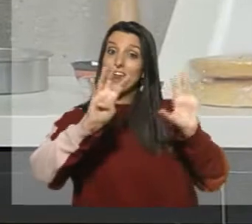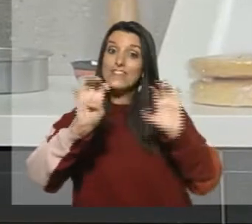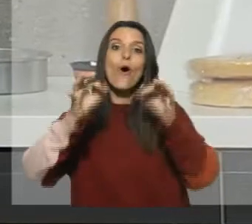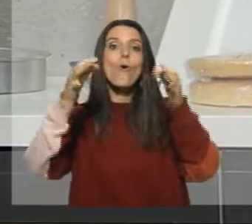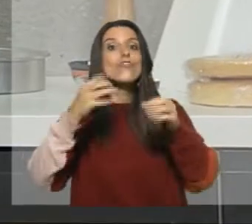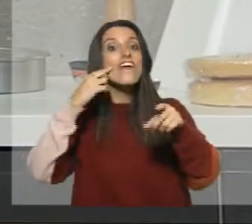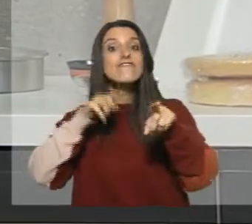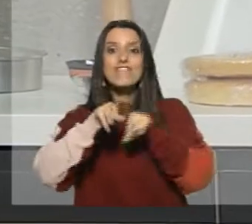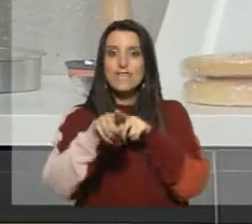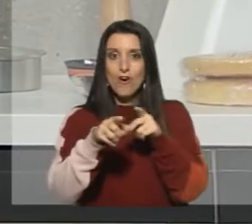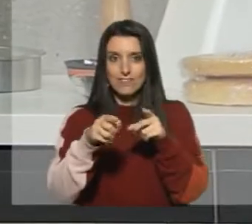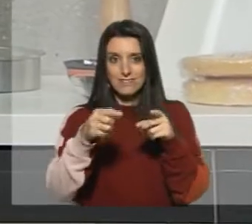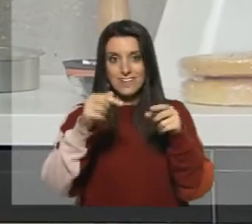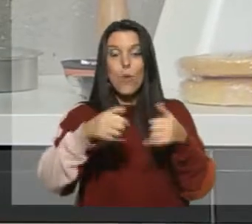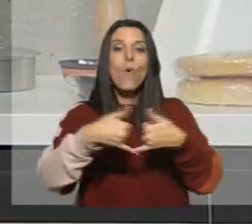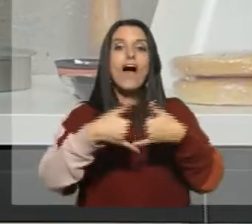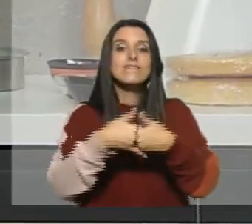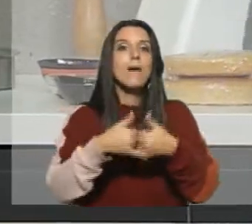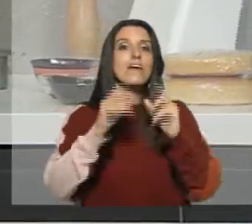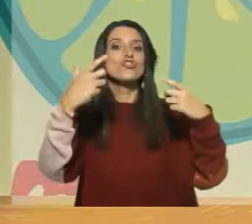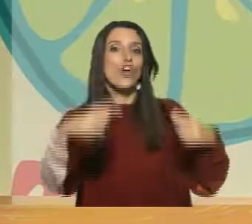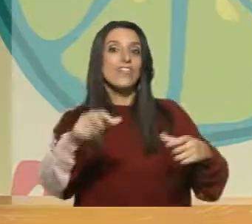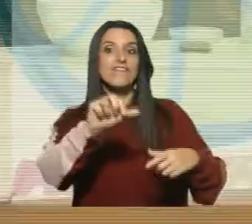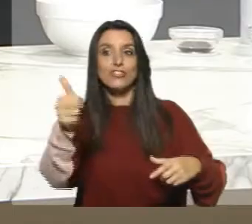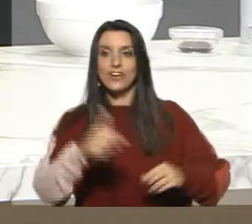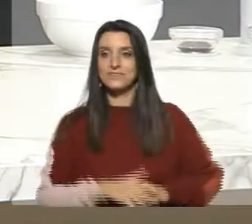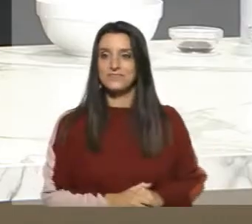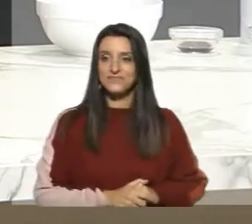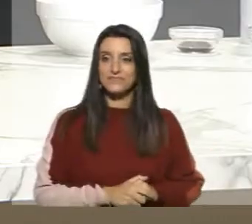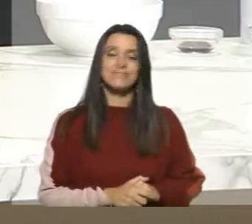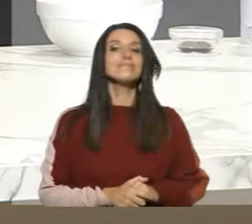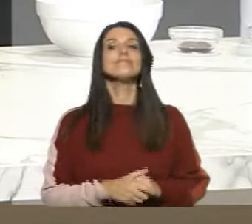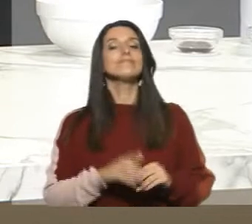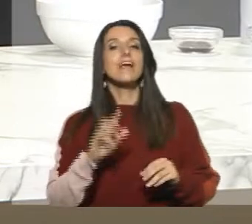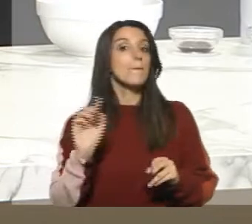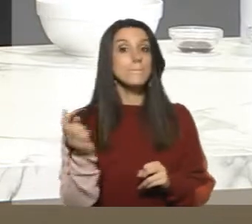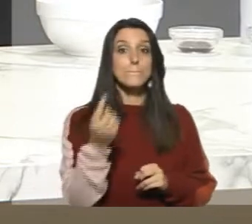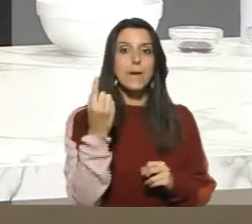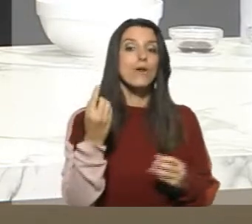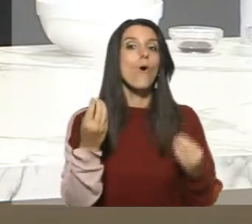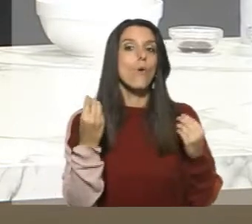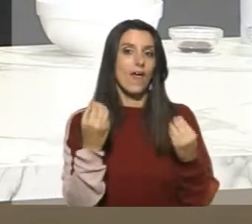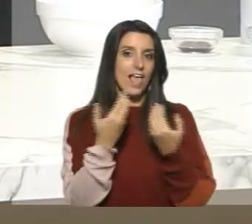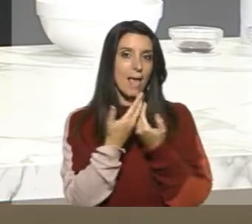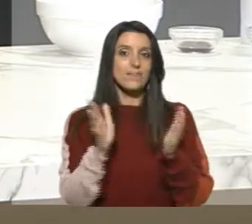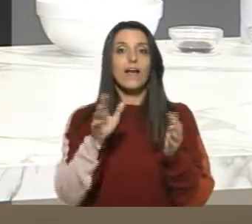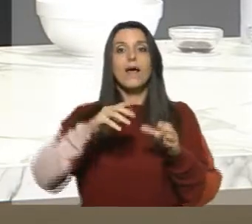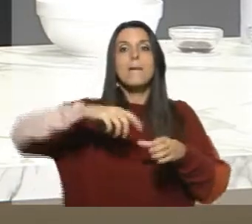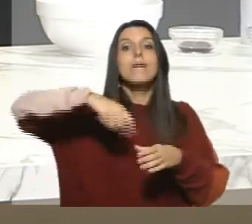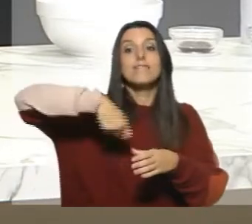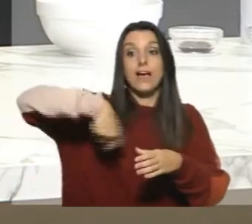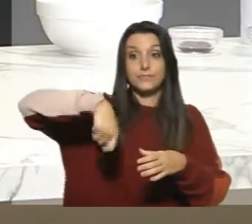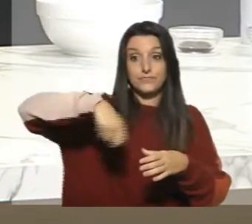en vivo en nuestro WhatsApp y así también mensaje de texto. Lo primero que vamos a hacer es empezar por la masa de la